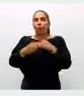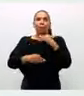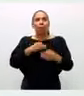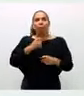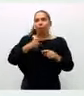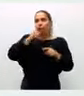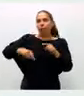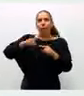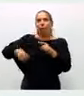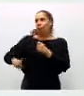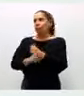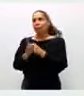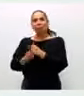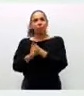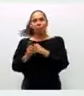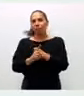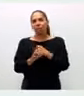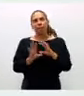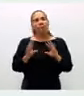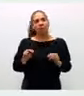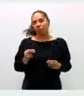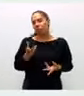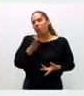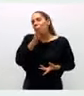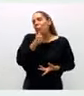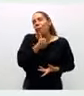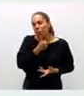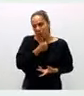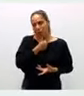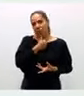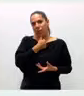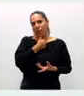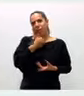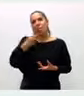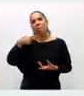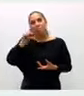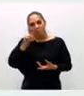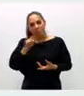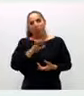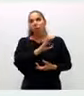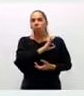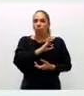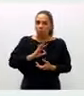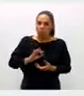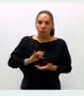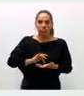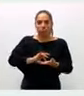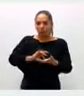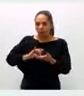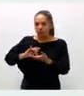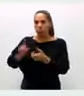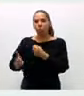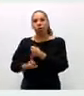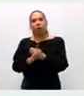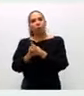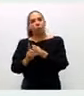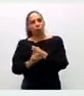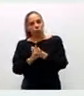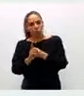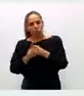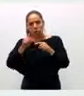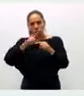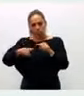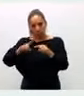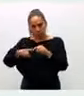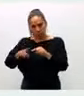las prácticas de crianza, aunque sí se pueden hacer diagnósticos, sí se pueden identificar los problemas, sí se puede derivar y